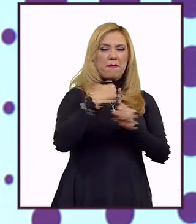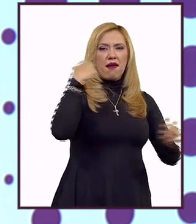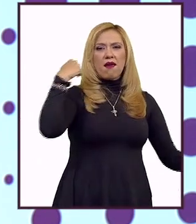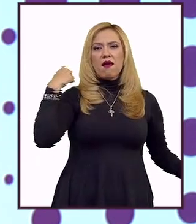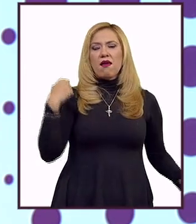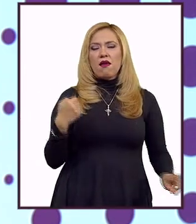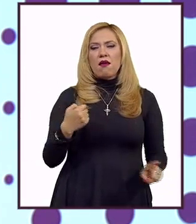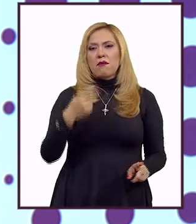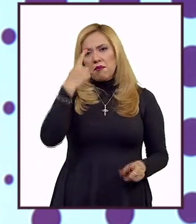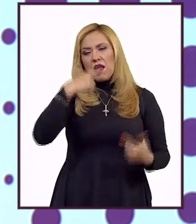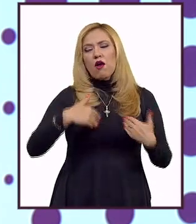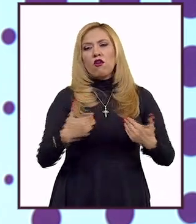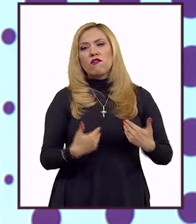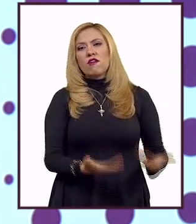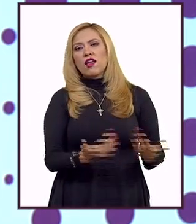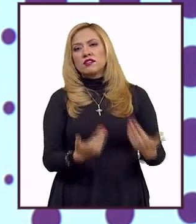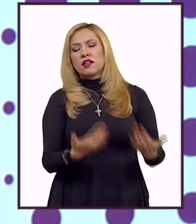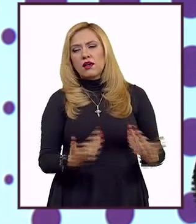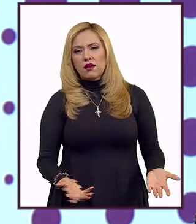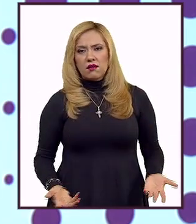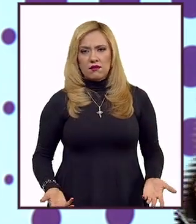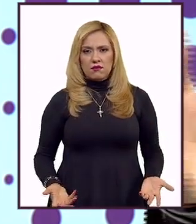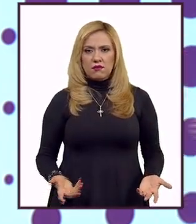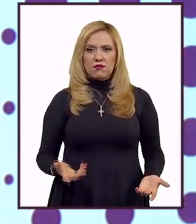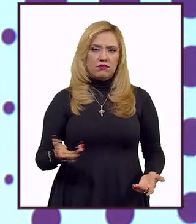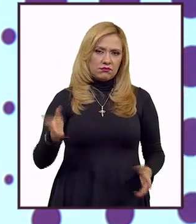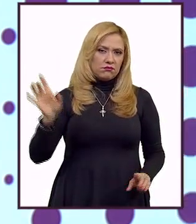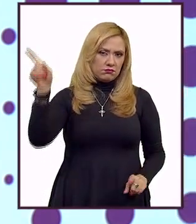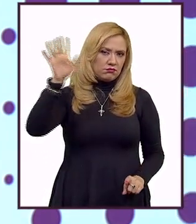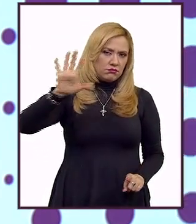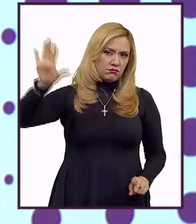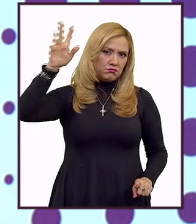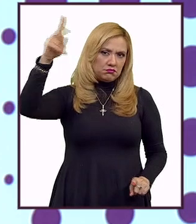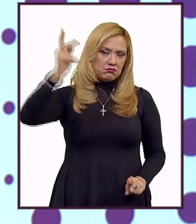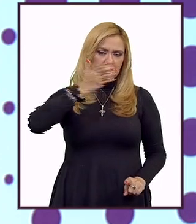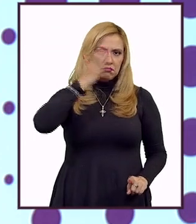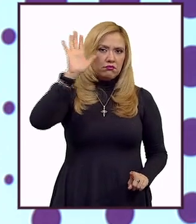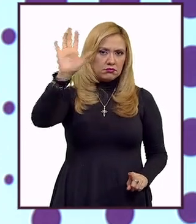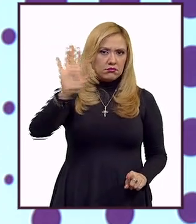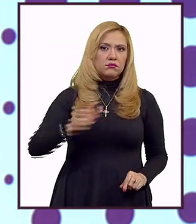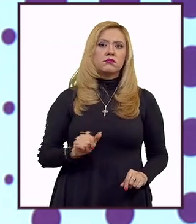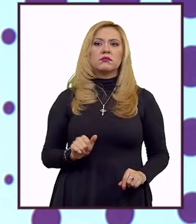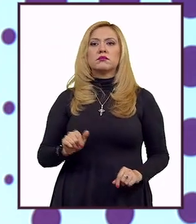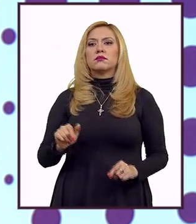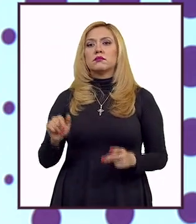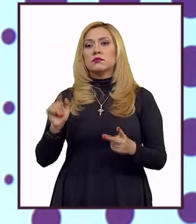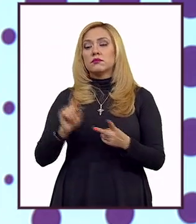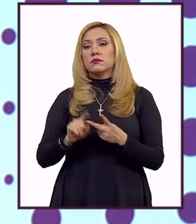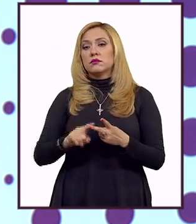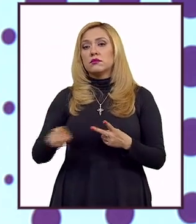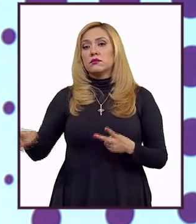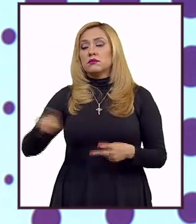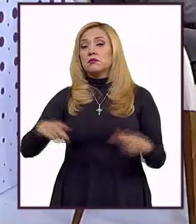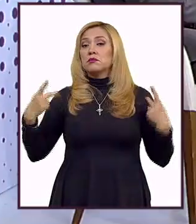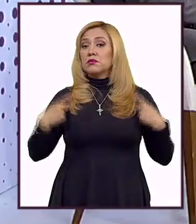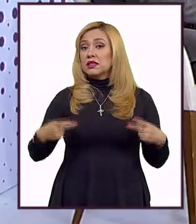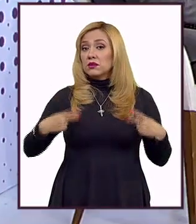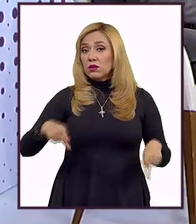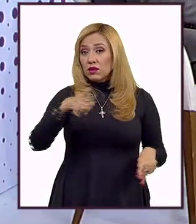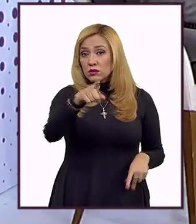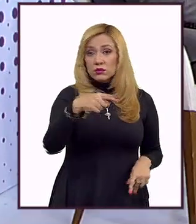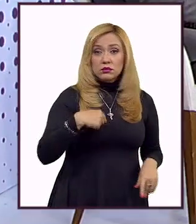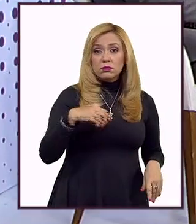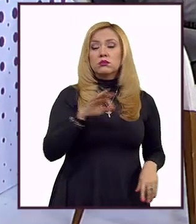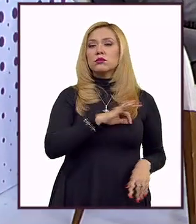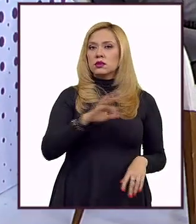una confesión, y al final con cualquier otro fin, entonces realmente no importan todas las anteriores. Y en el de particulares te pone las